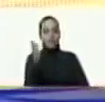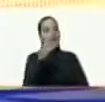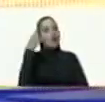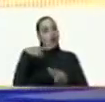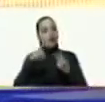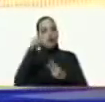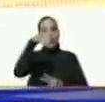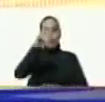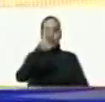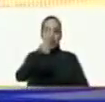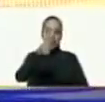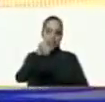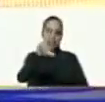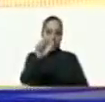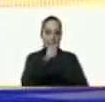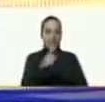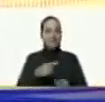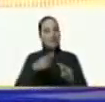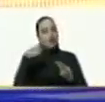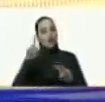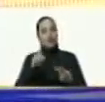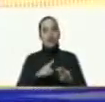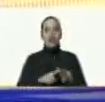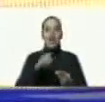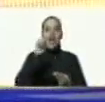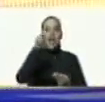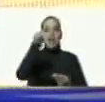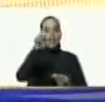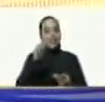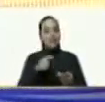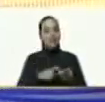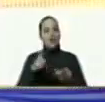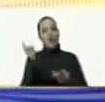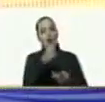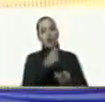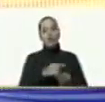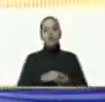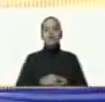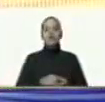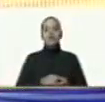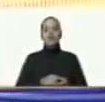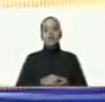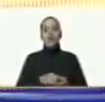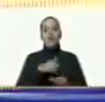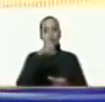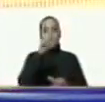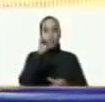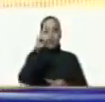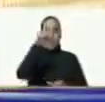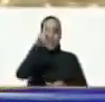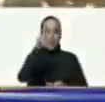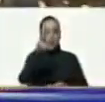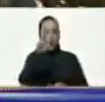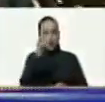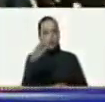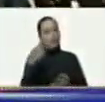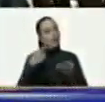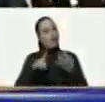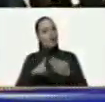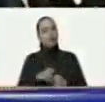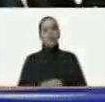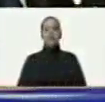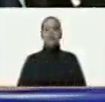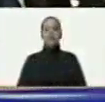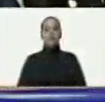Maneiro, Ana María Oviedo, Leonardo Ruiz Tirado, Esmeralda Torres,